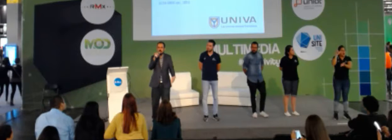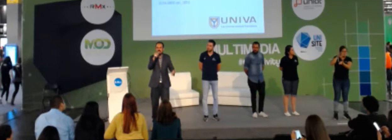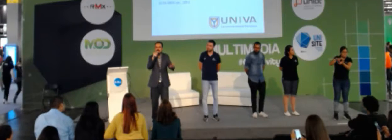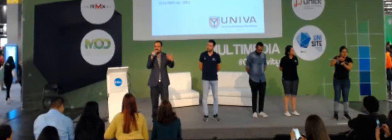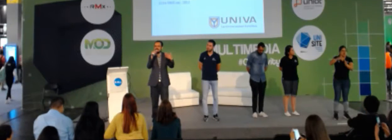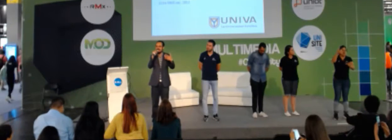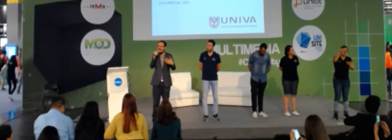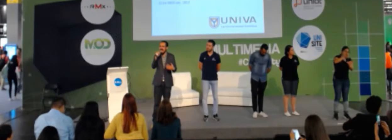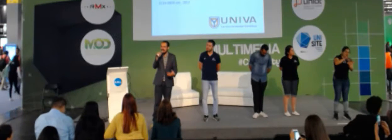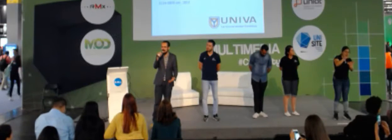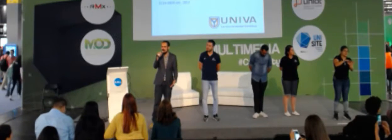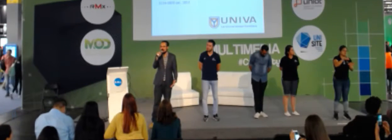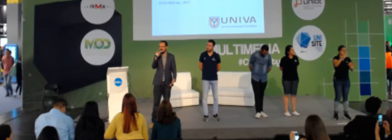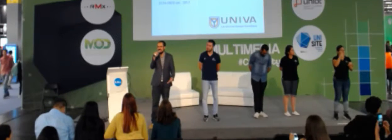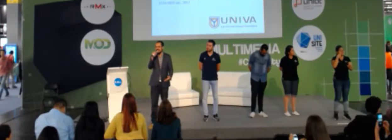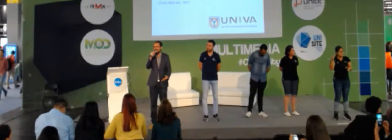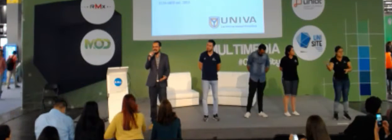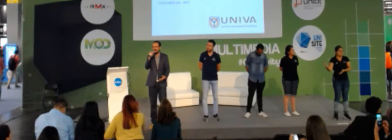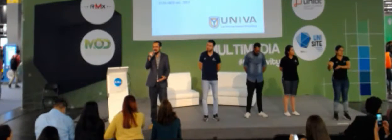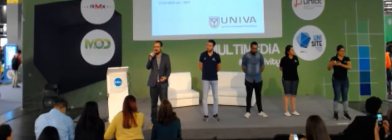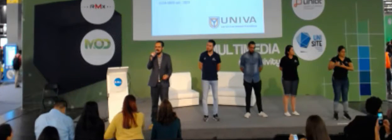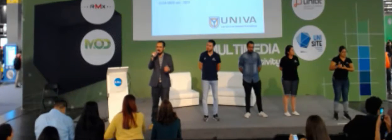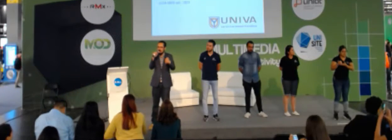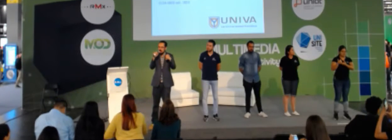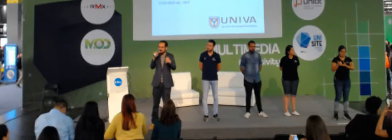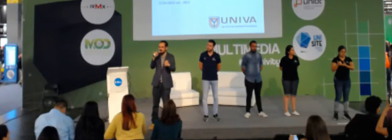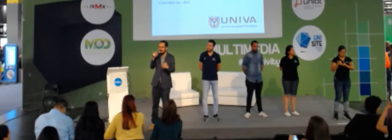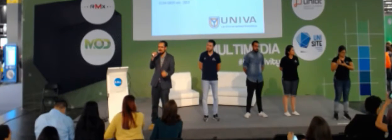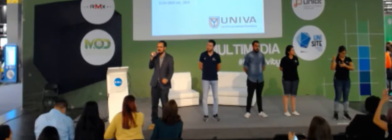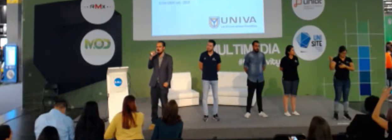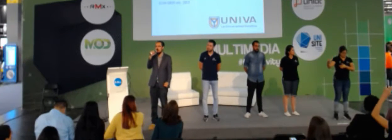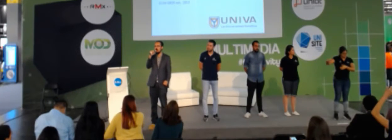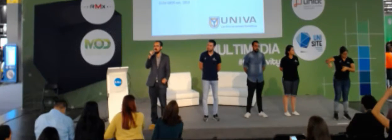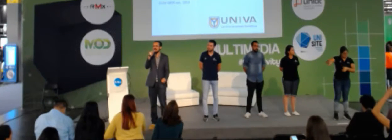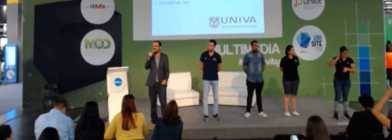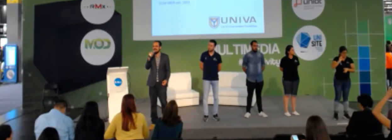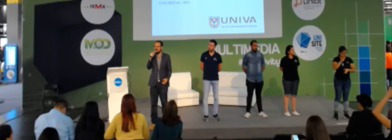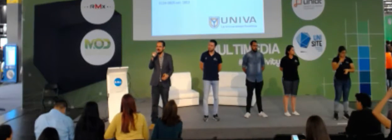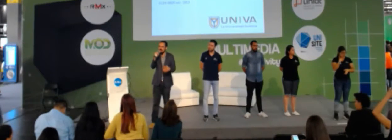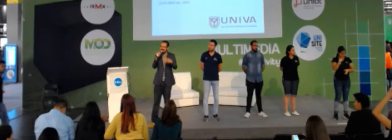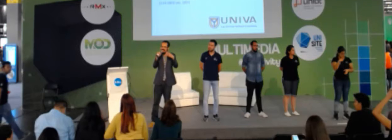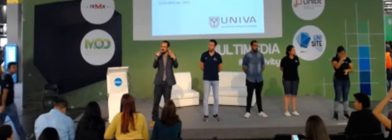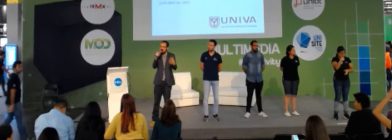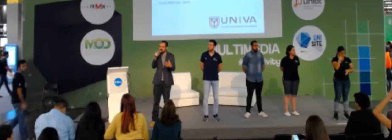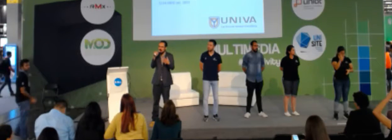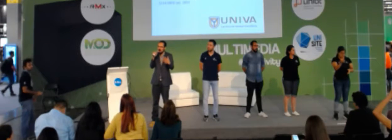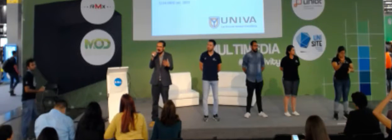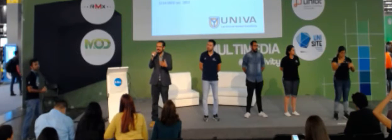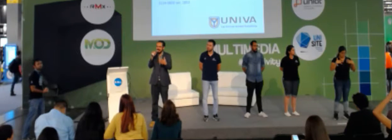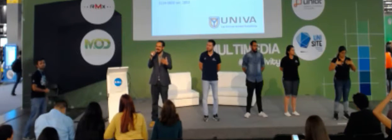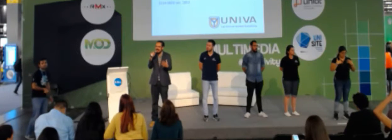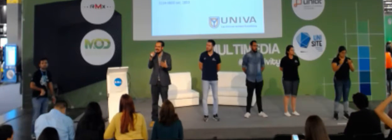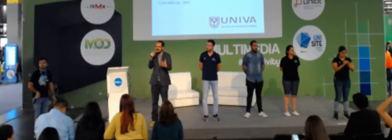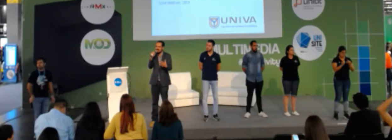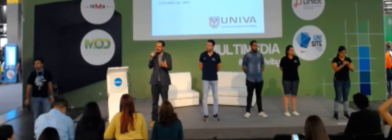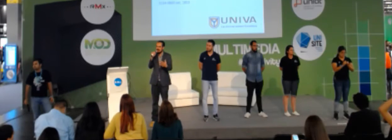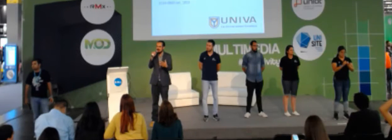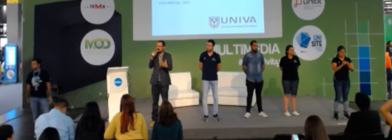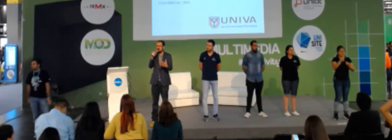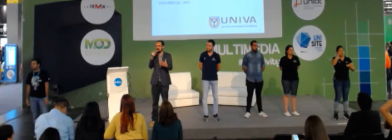cuánto tienen que enseñarnos, son ejemplos de superación. Como ese discurso angelical